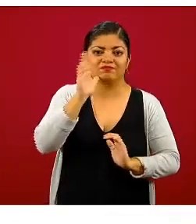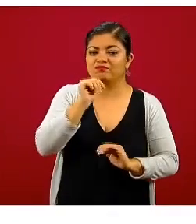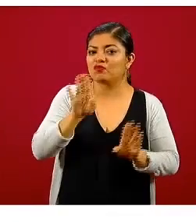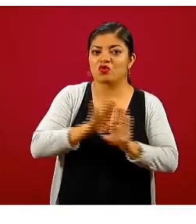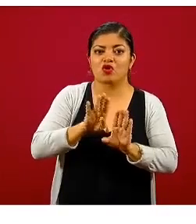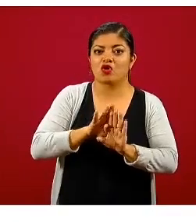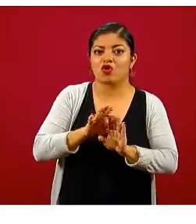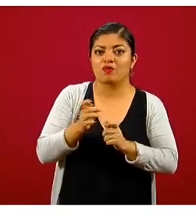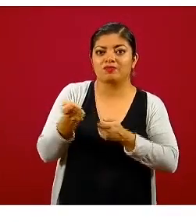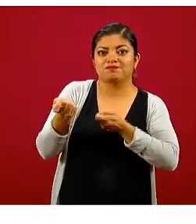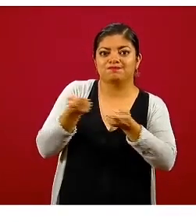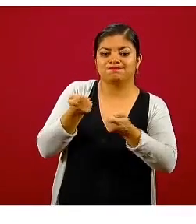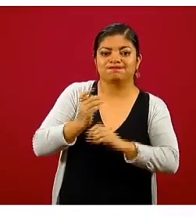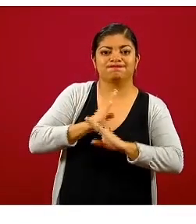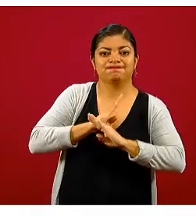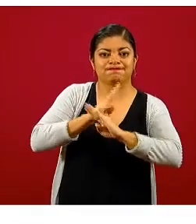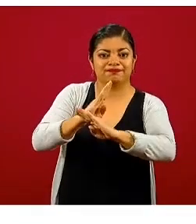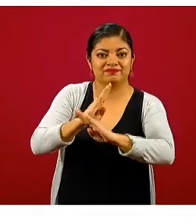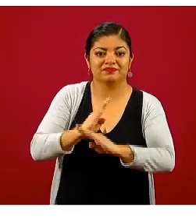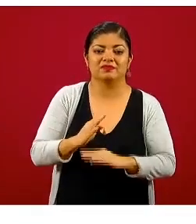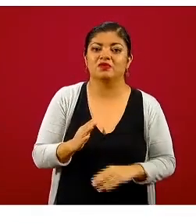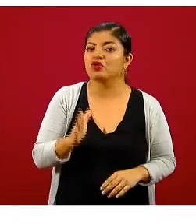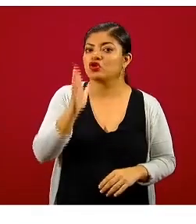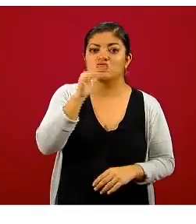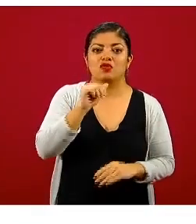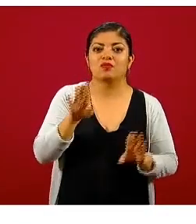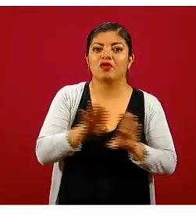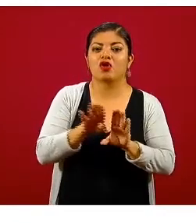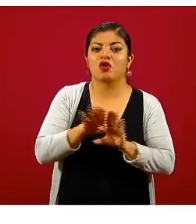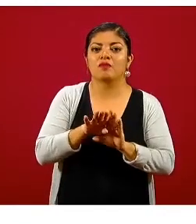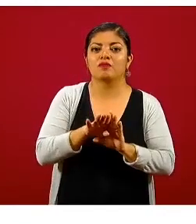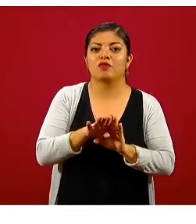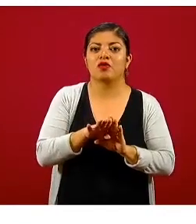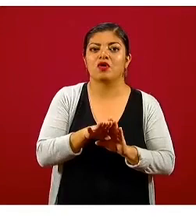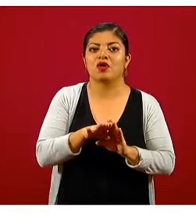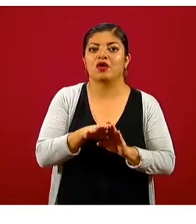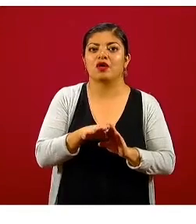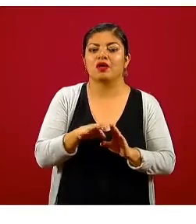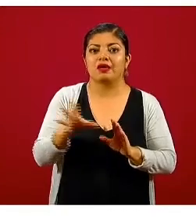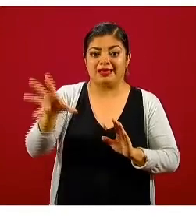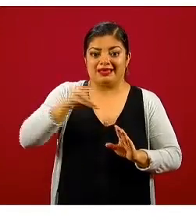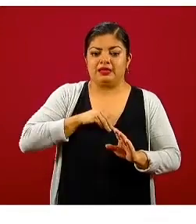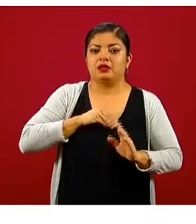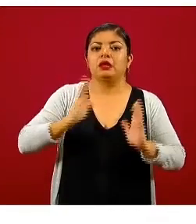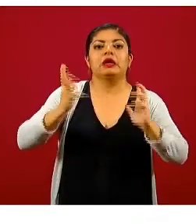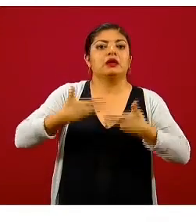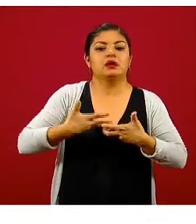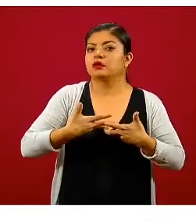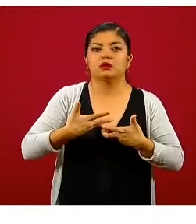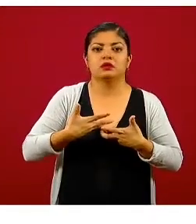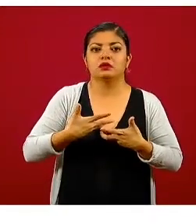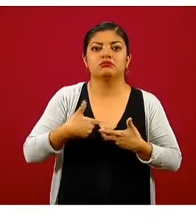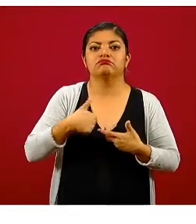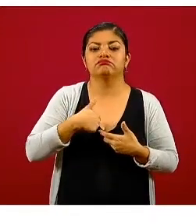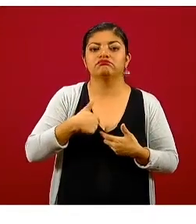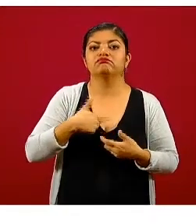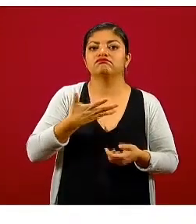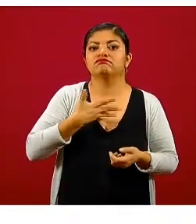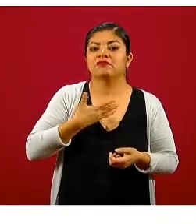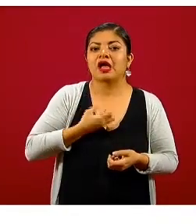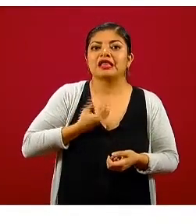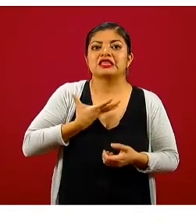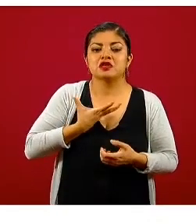replicación del virus, no ha podido controlar la virulencia, la patogenicidad del virus, y por lo tanto el virus se mantiene activo